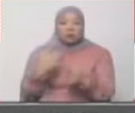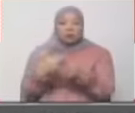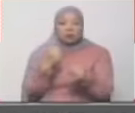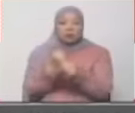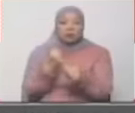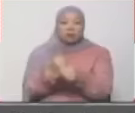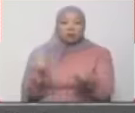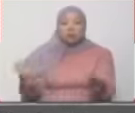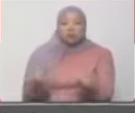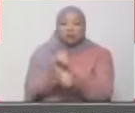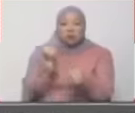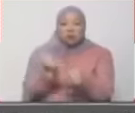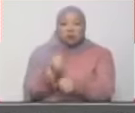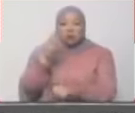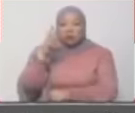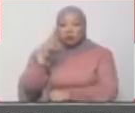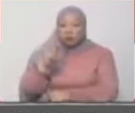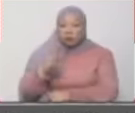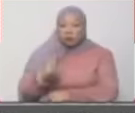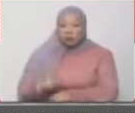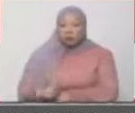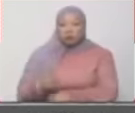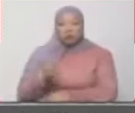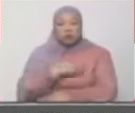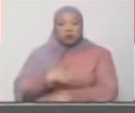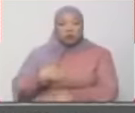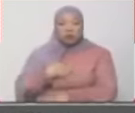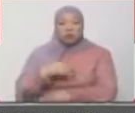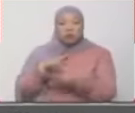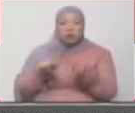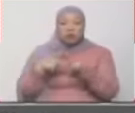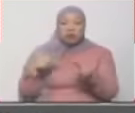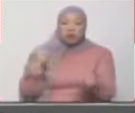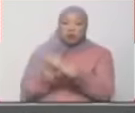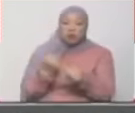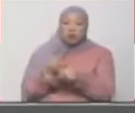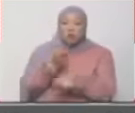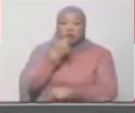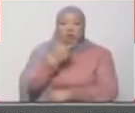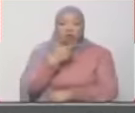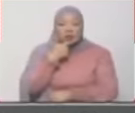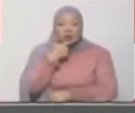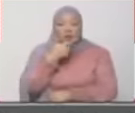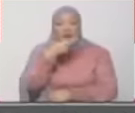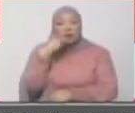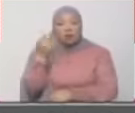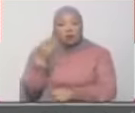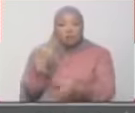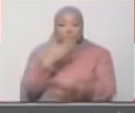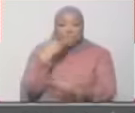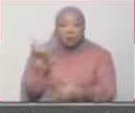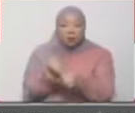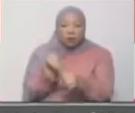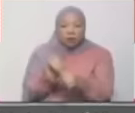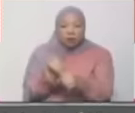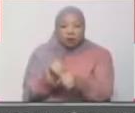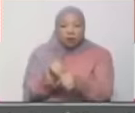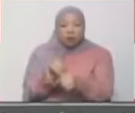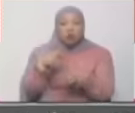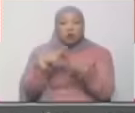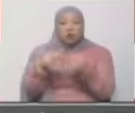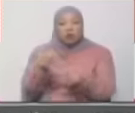están trabajando todos los días por el bien, por la paz, por la belleza, por mejorar,